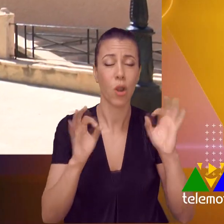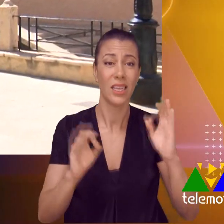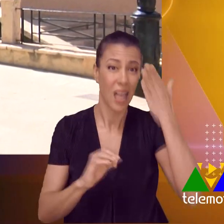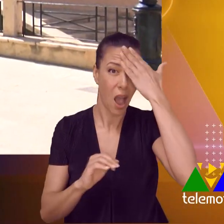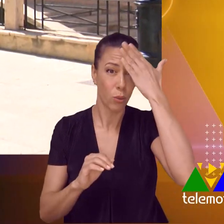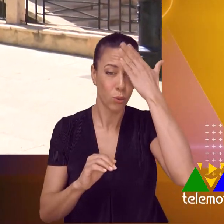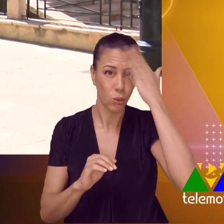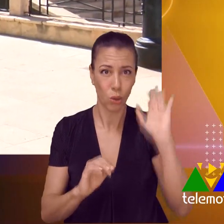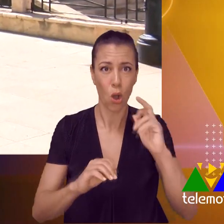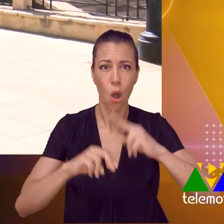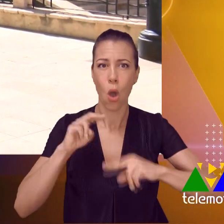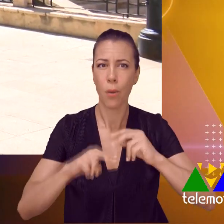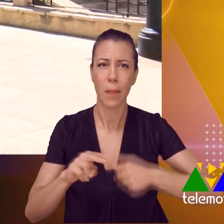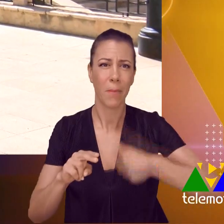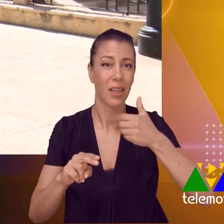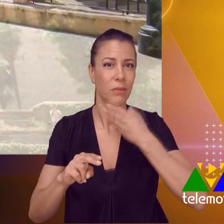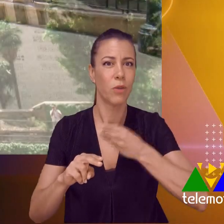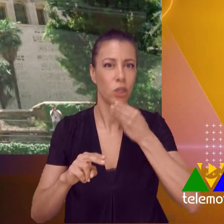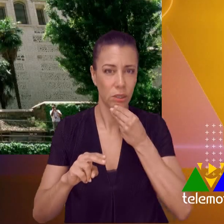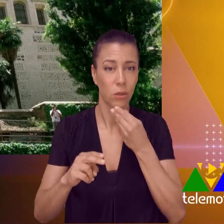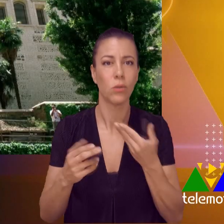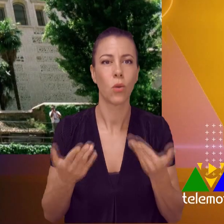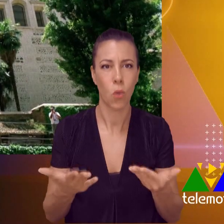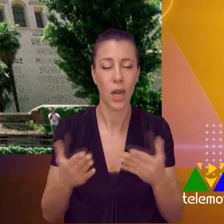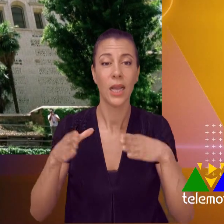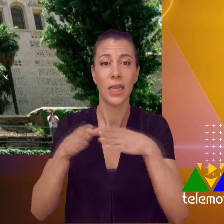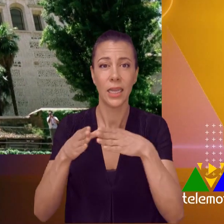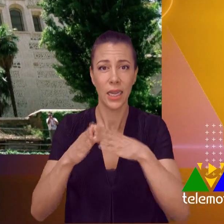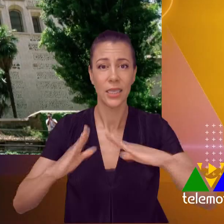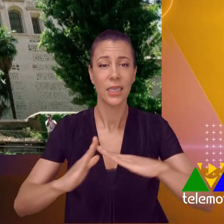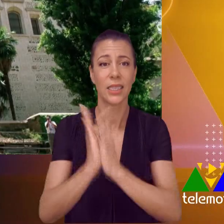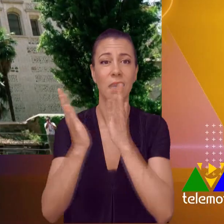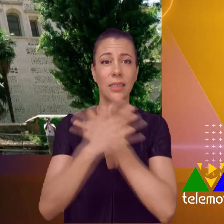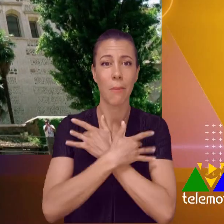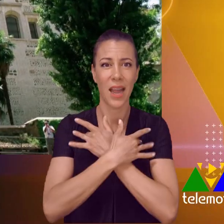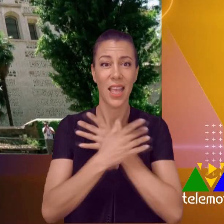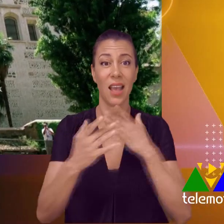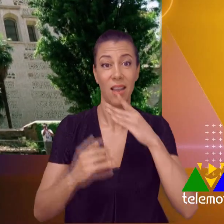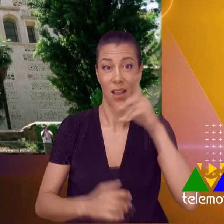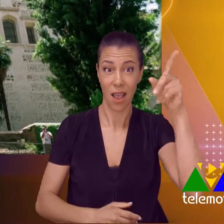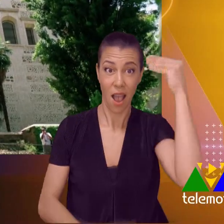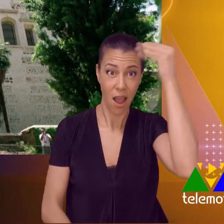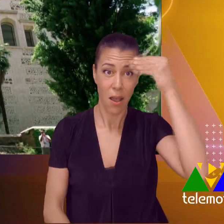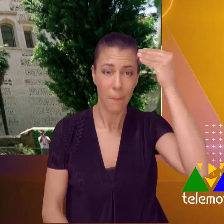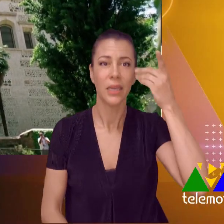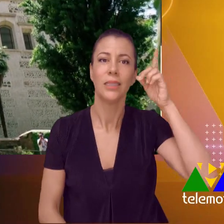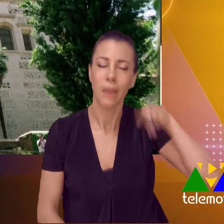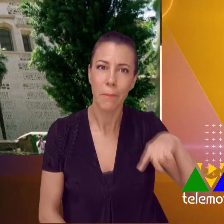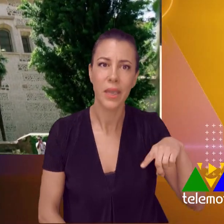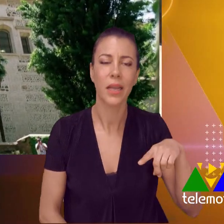autor de la obra más emblemática de él, es la iglesia Santa María de la Alhambra en Granada, y también